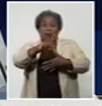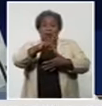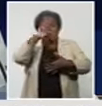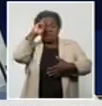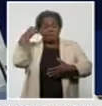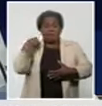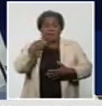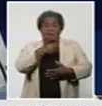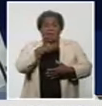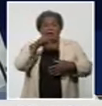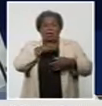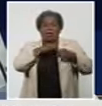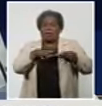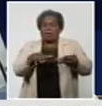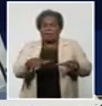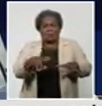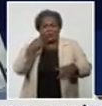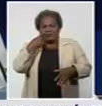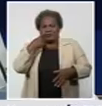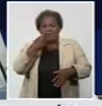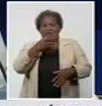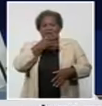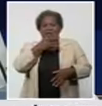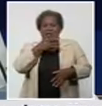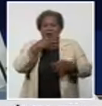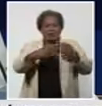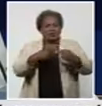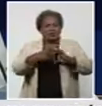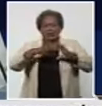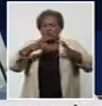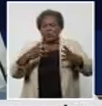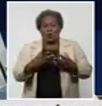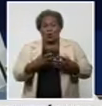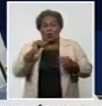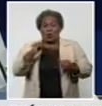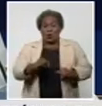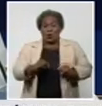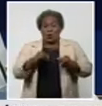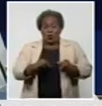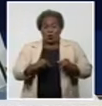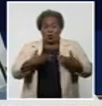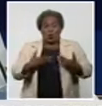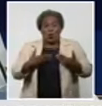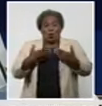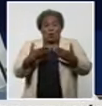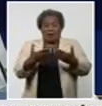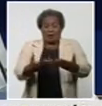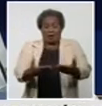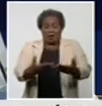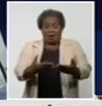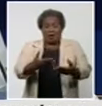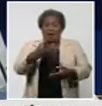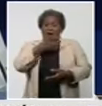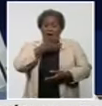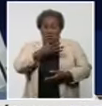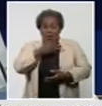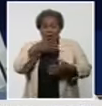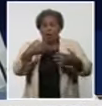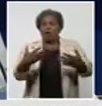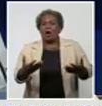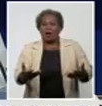son ejemplos imperecederos de nuestro Fidel. Hoy creo que el menor homenaje que podemos ofrecerle a nuestro comandante